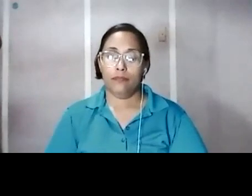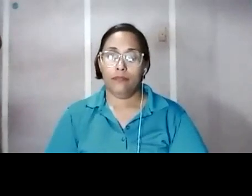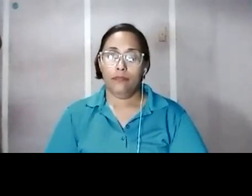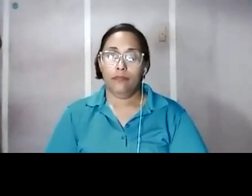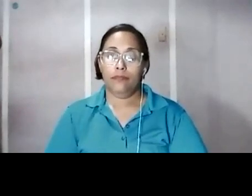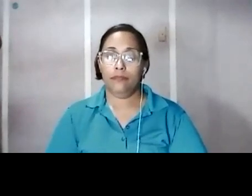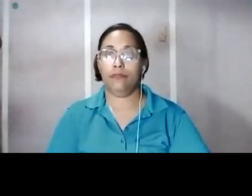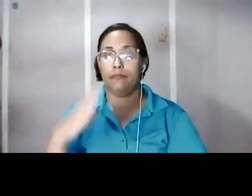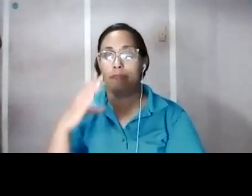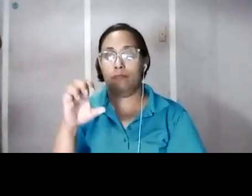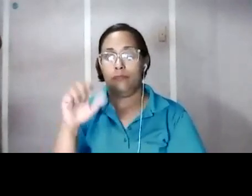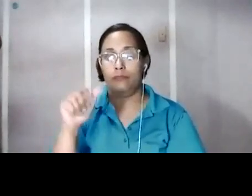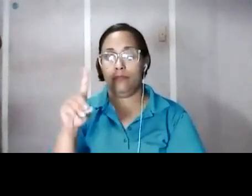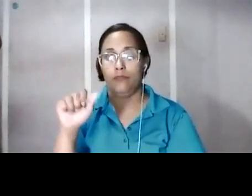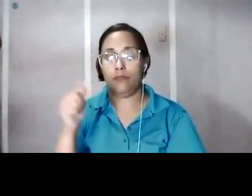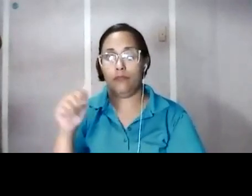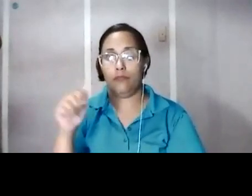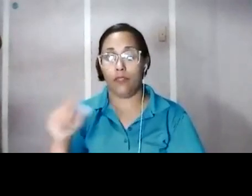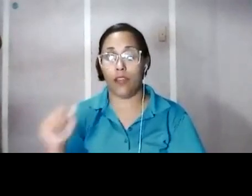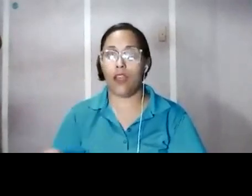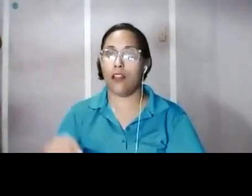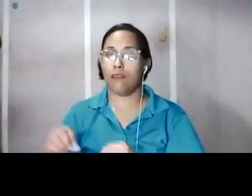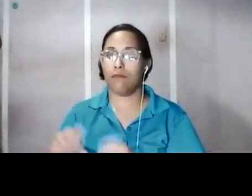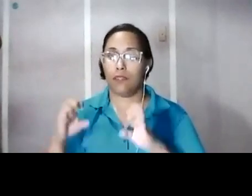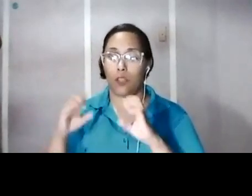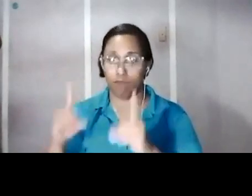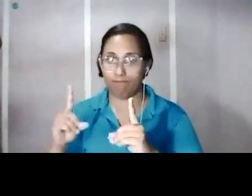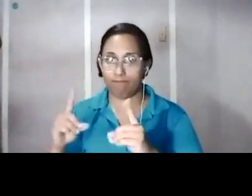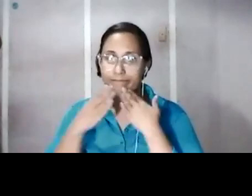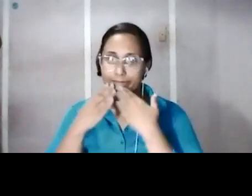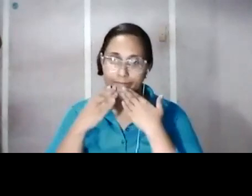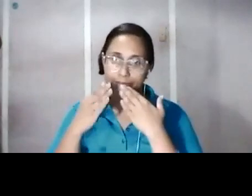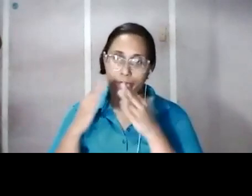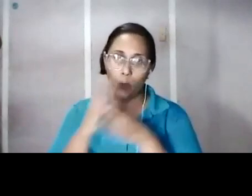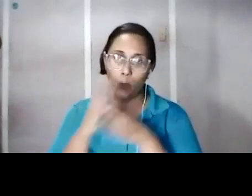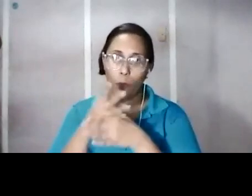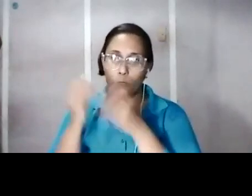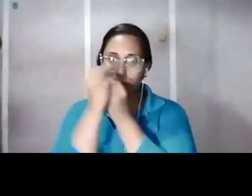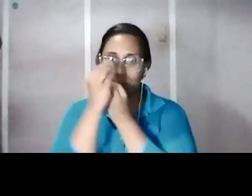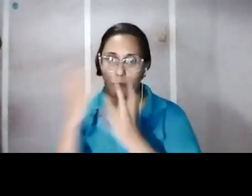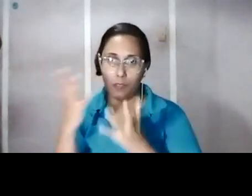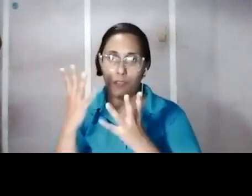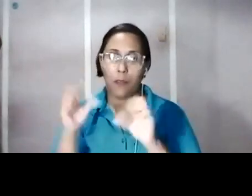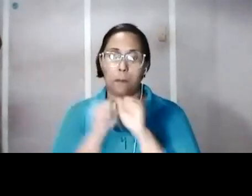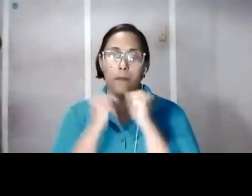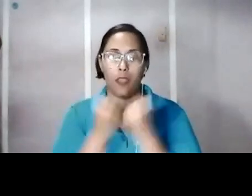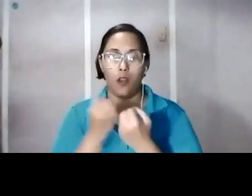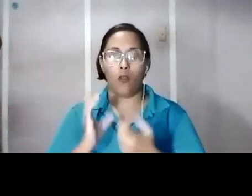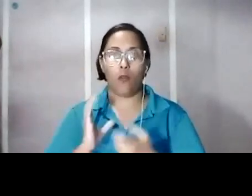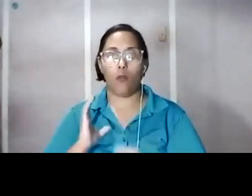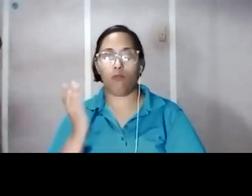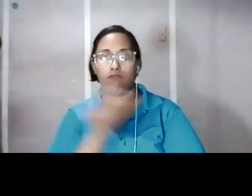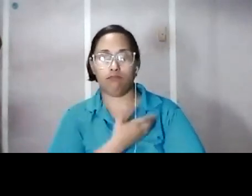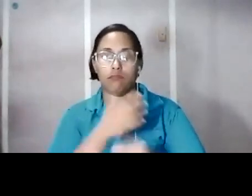Edgar Torres, muy interesante y educativo. Muchísimas gracias por compartir esta información muy valiosa de nuestra cultura social.